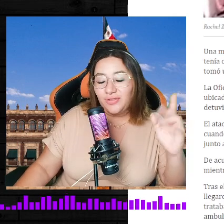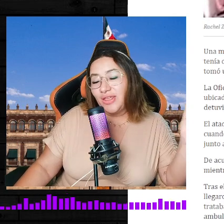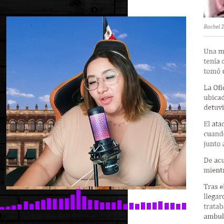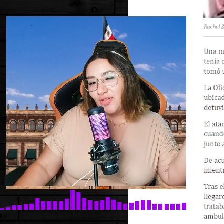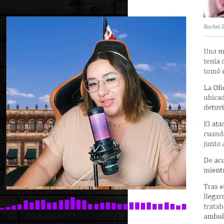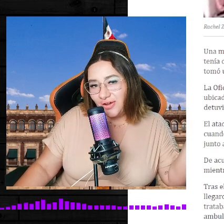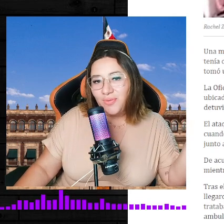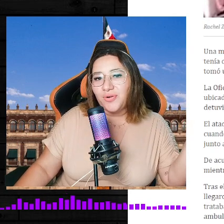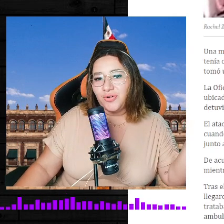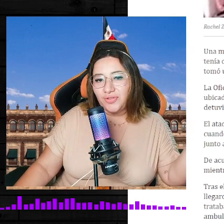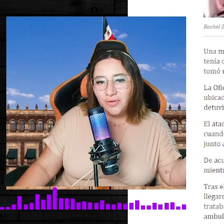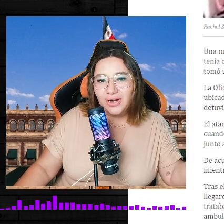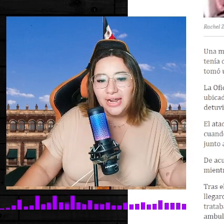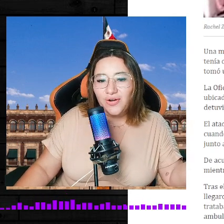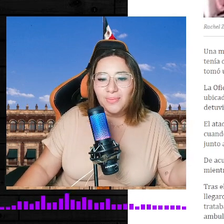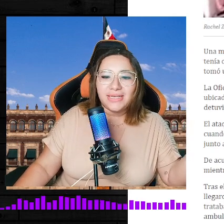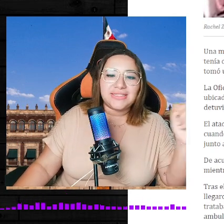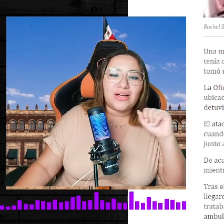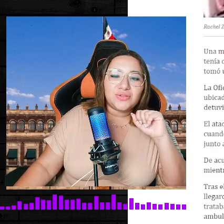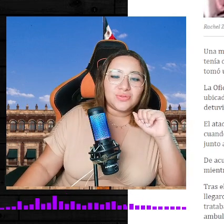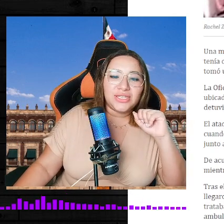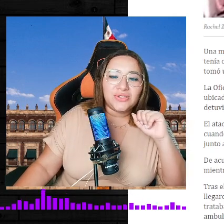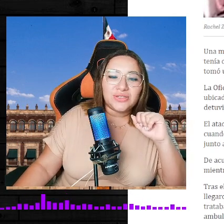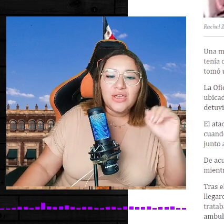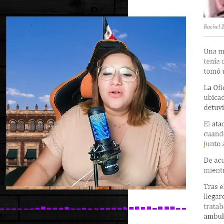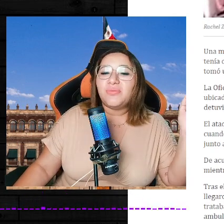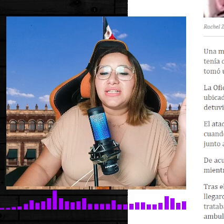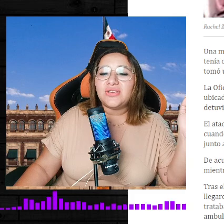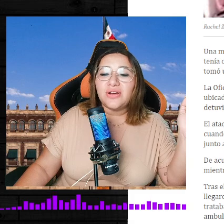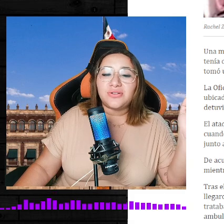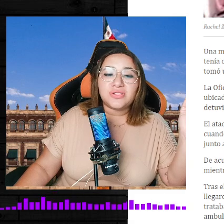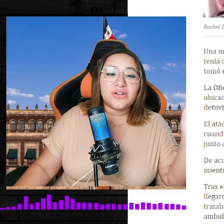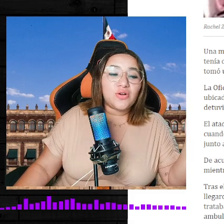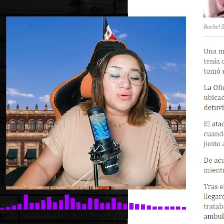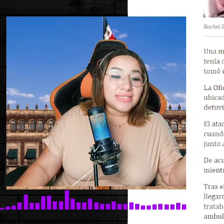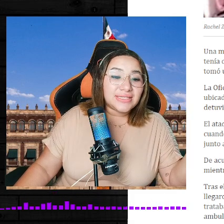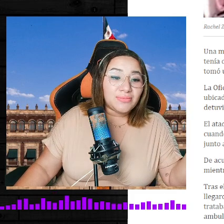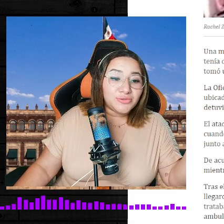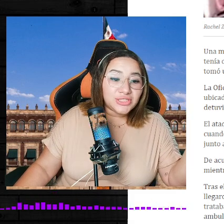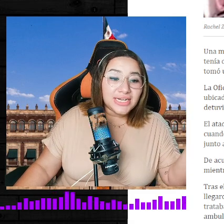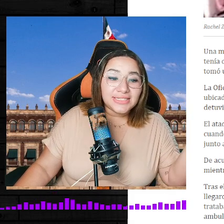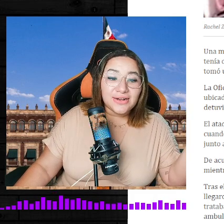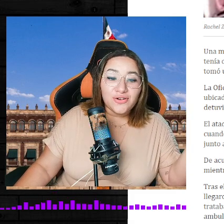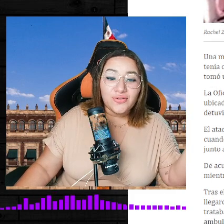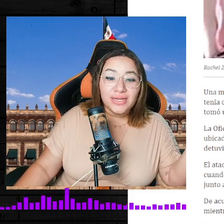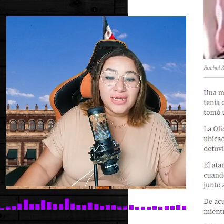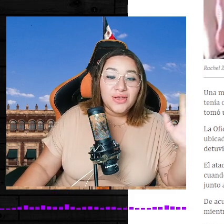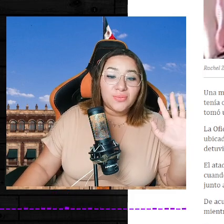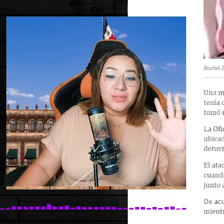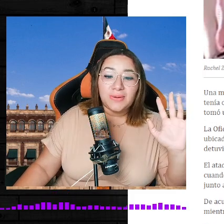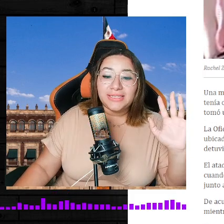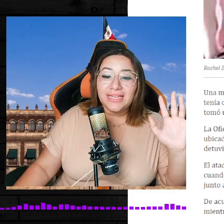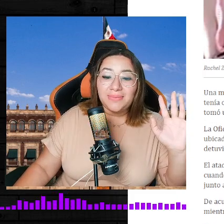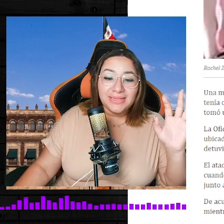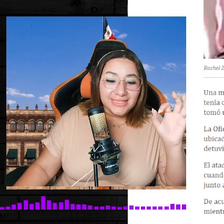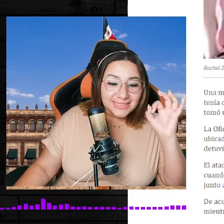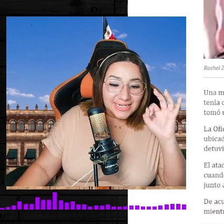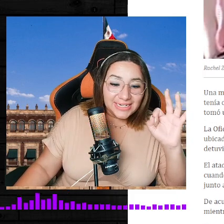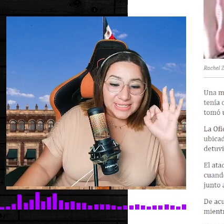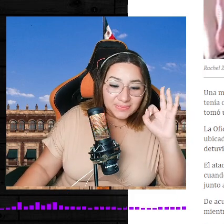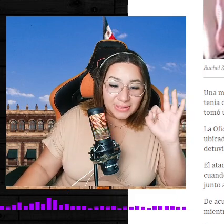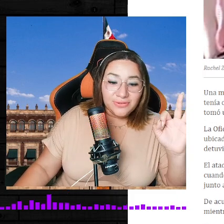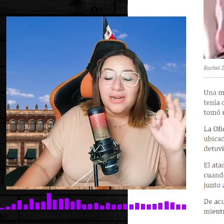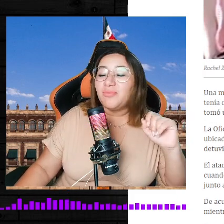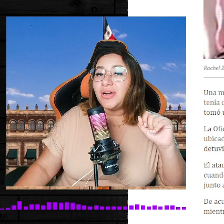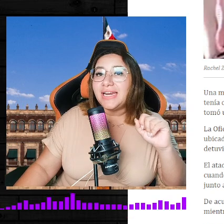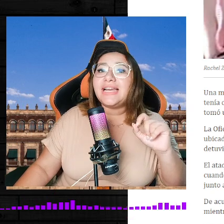condado de donde como no de oklahoma eeuu pues dio a conocer como esta muchacha joven pues prácticamente se